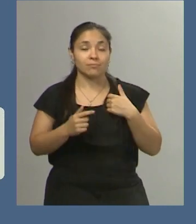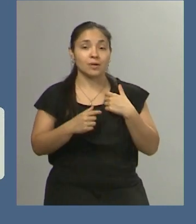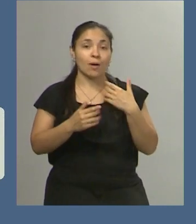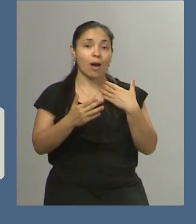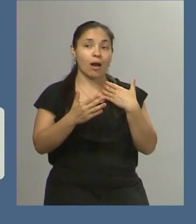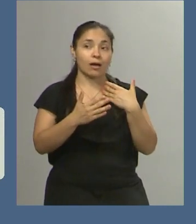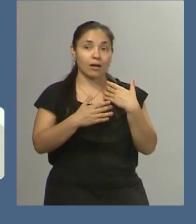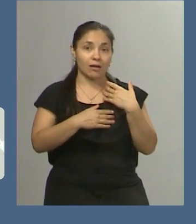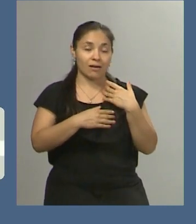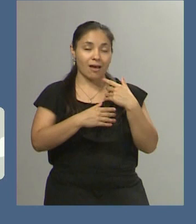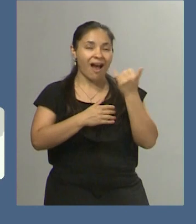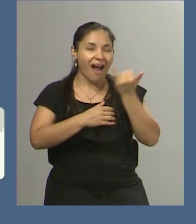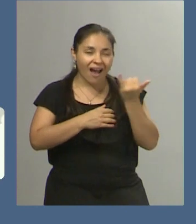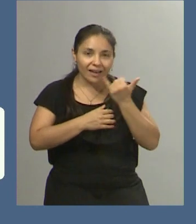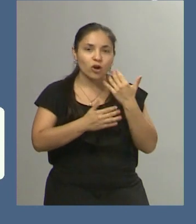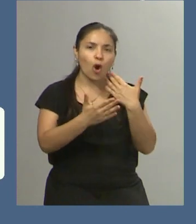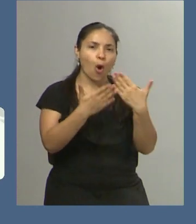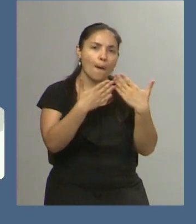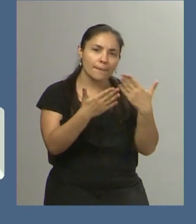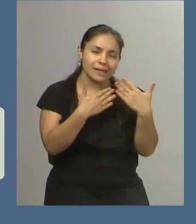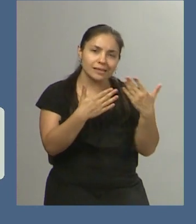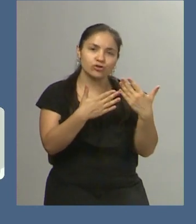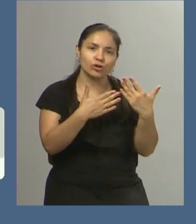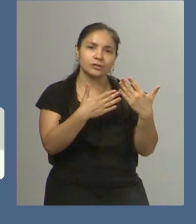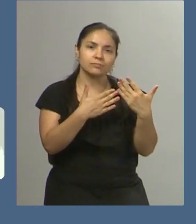he podido registrar en